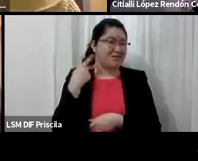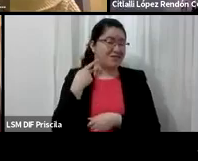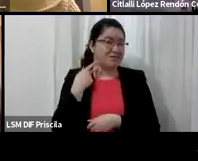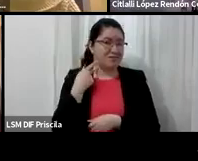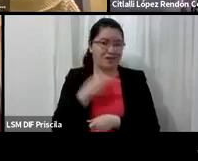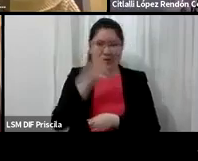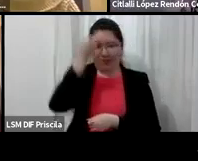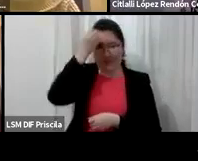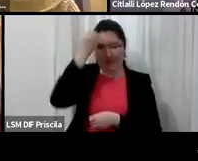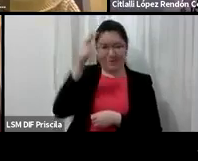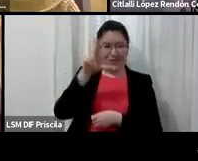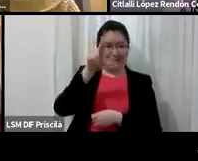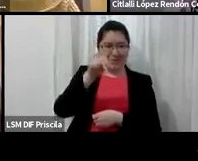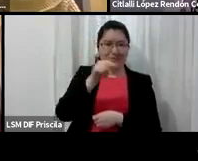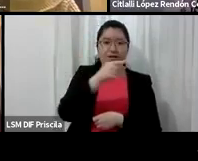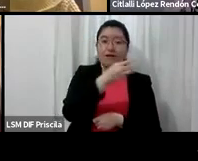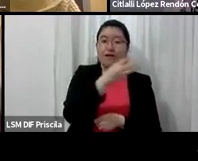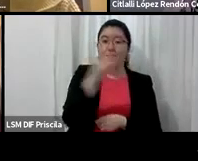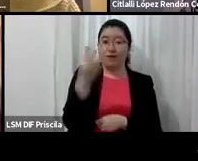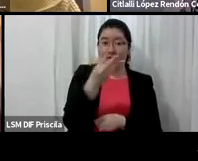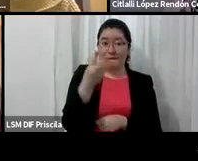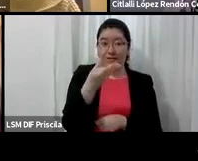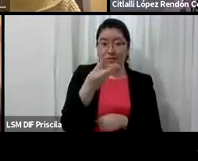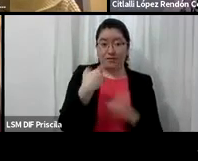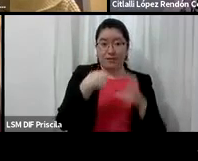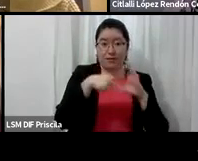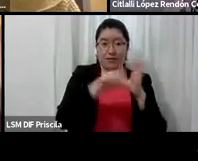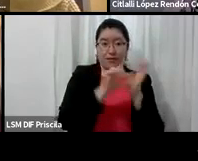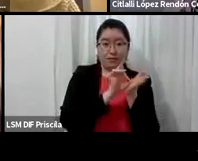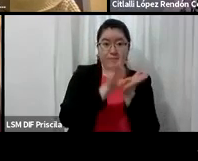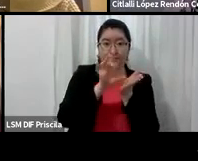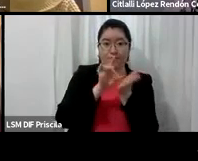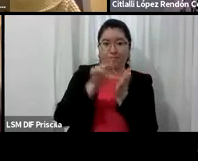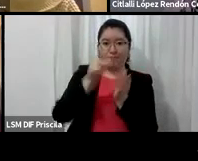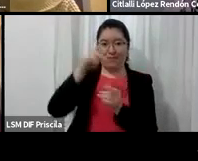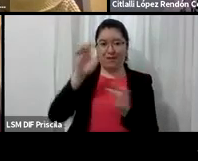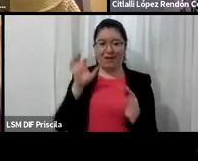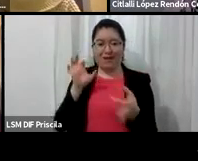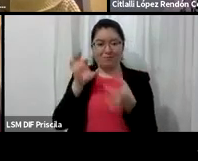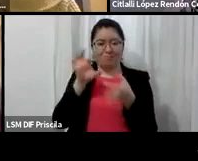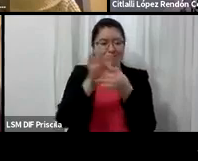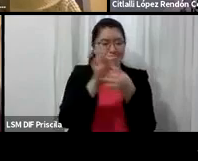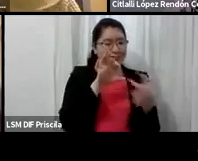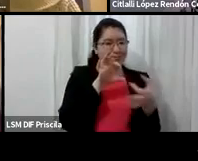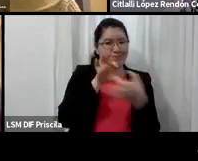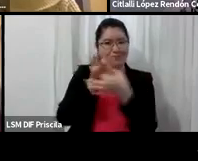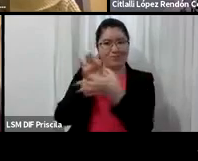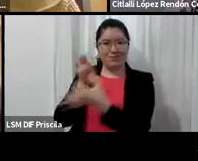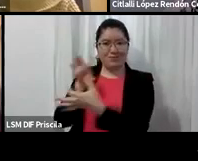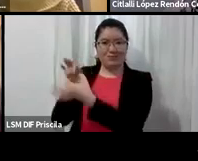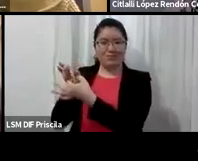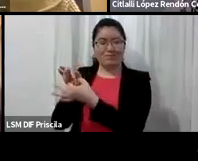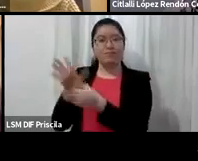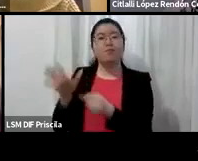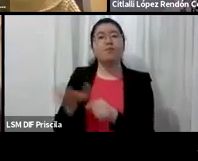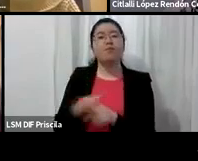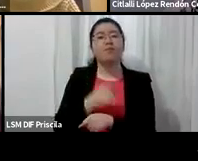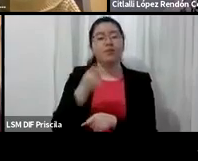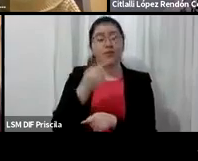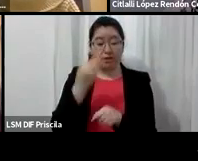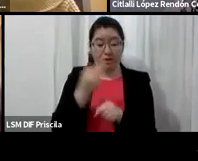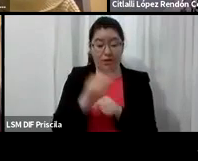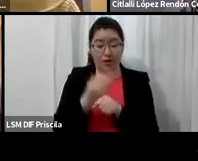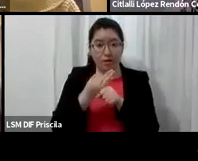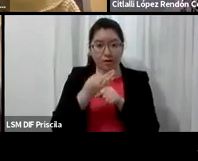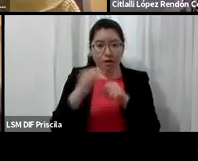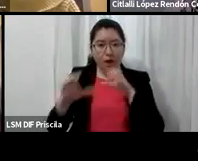les mandaremos un correo a las 3 para que se generen estos puentes, que al final del día estos seminarios y estas mesas de conversación